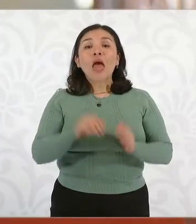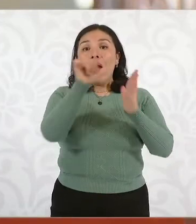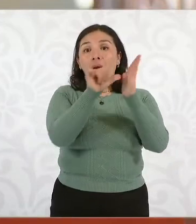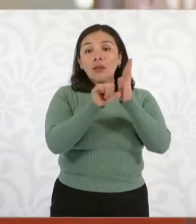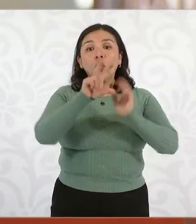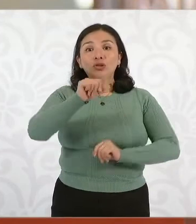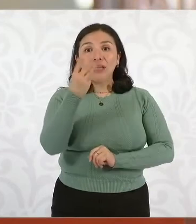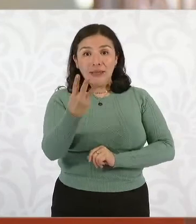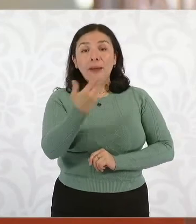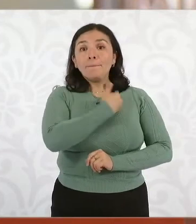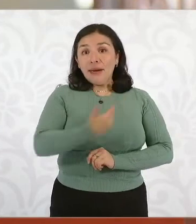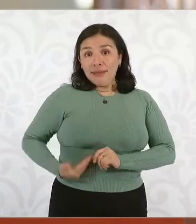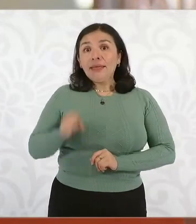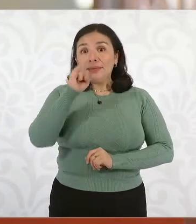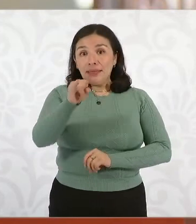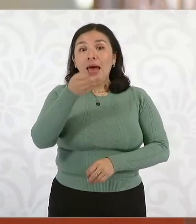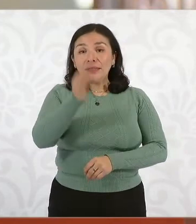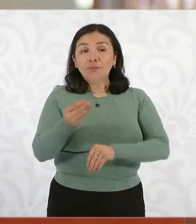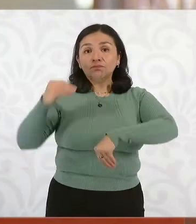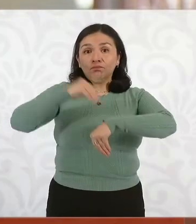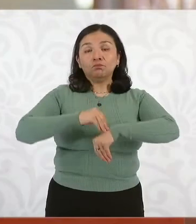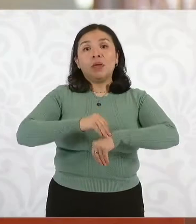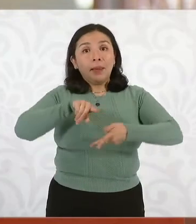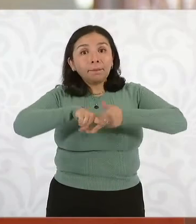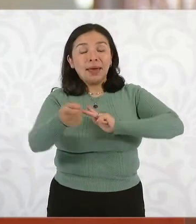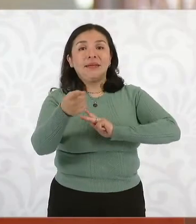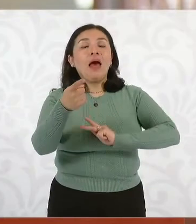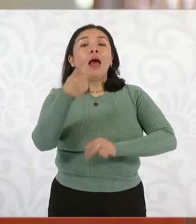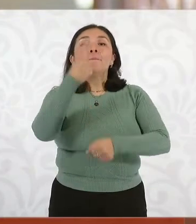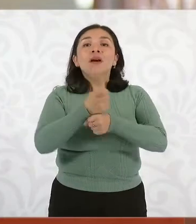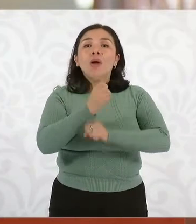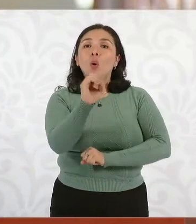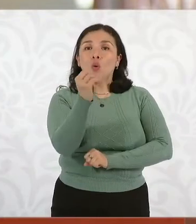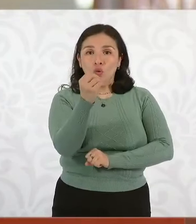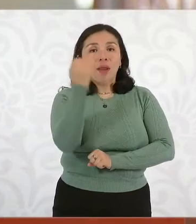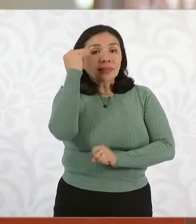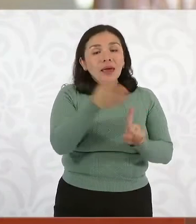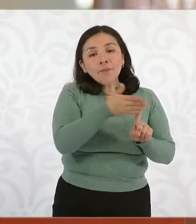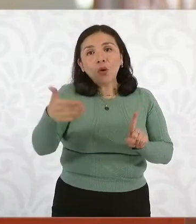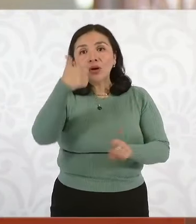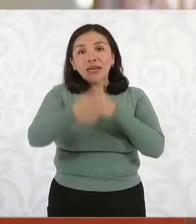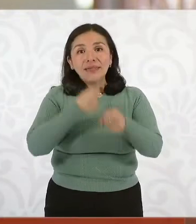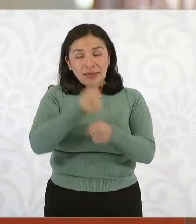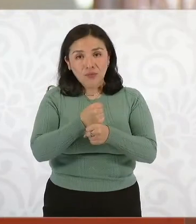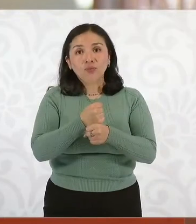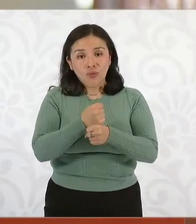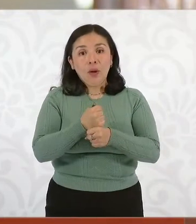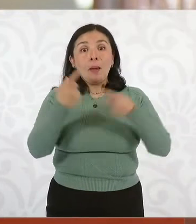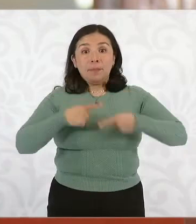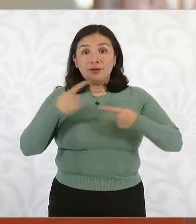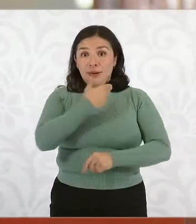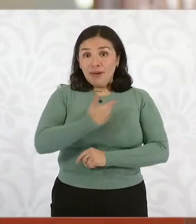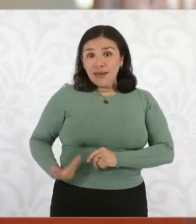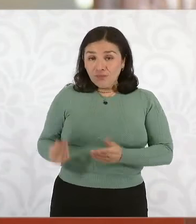ejercer su encargo 1 de octubre y durará en 6 años. El ciudadano que haya desempeñado el cargo de presidente